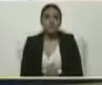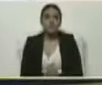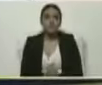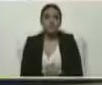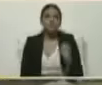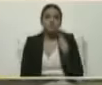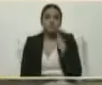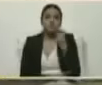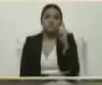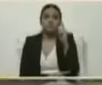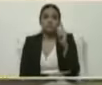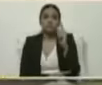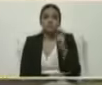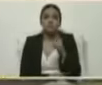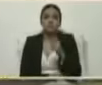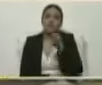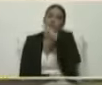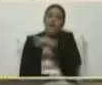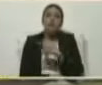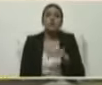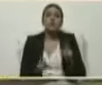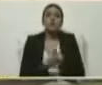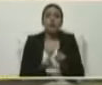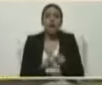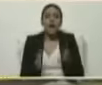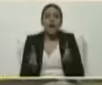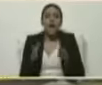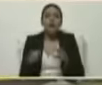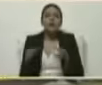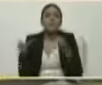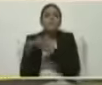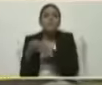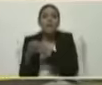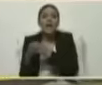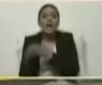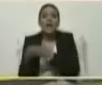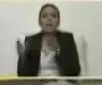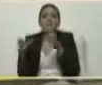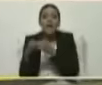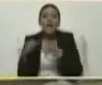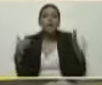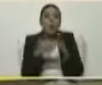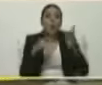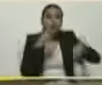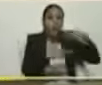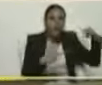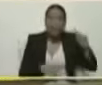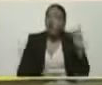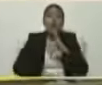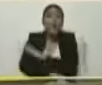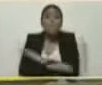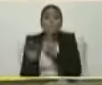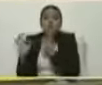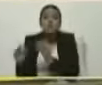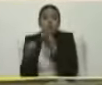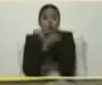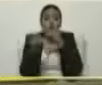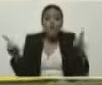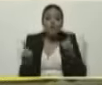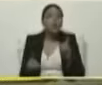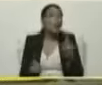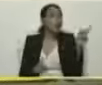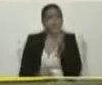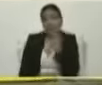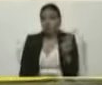Dije, ha ganado una contrarrevolución, no ha ganado una oposición democrática ni alternativa. Espero que